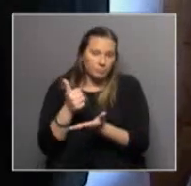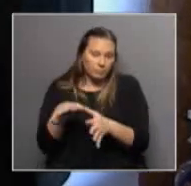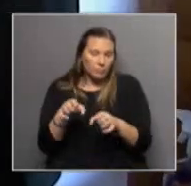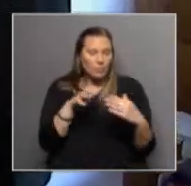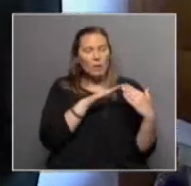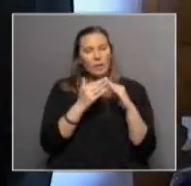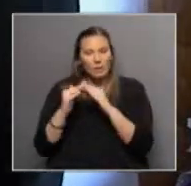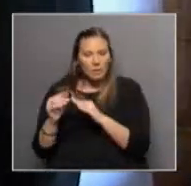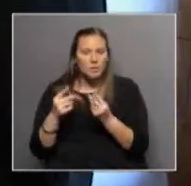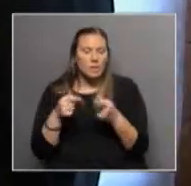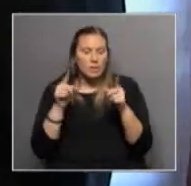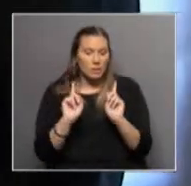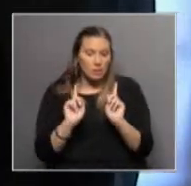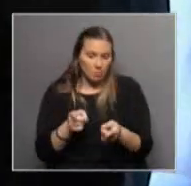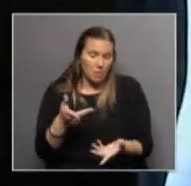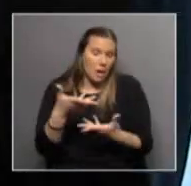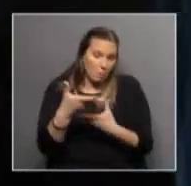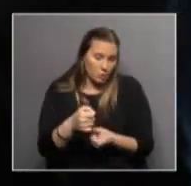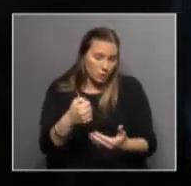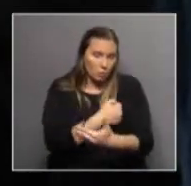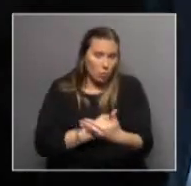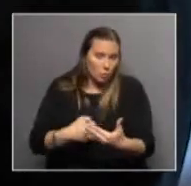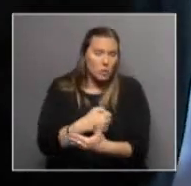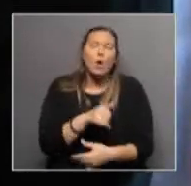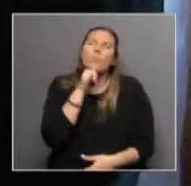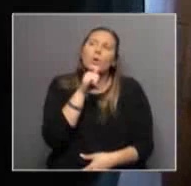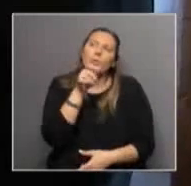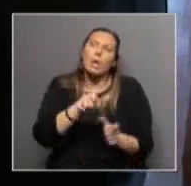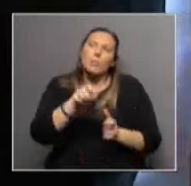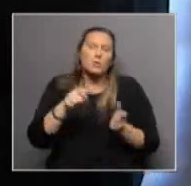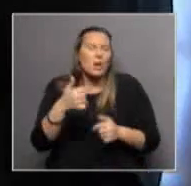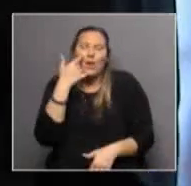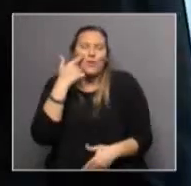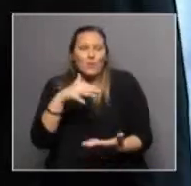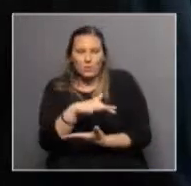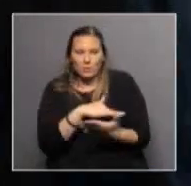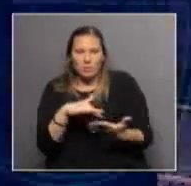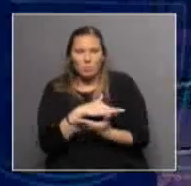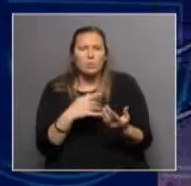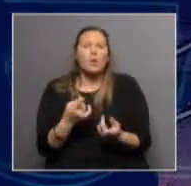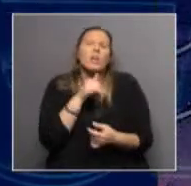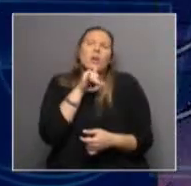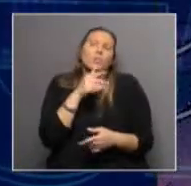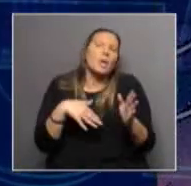le contarías a la gente que no vive ahí qué es lo más urgente? ¿Cuáles son las principales necesidades? ¿Cómo está la situación?